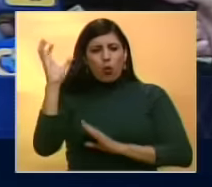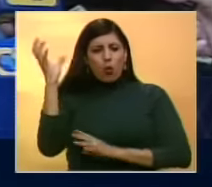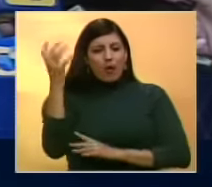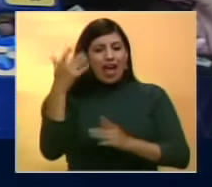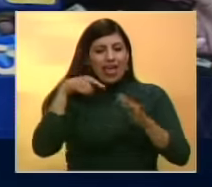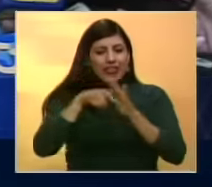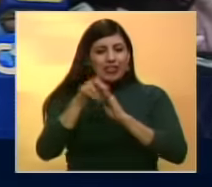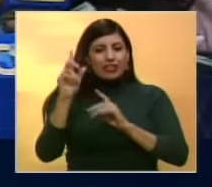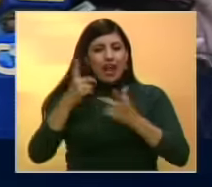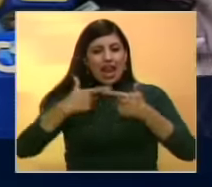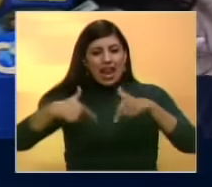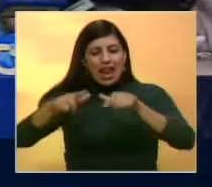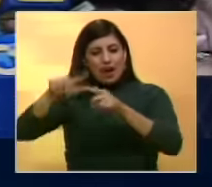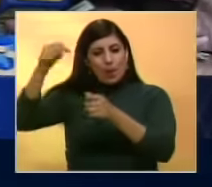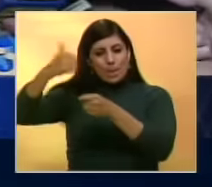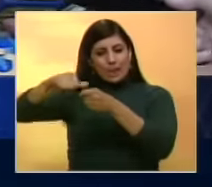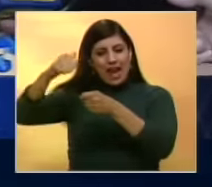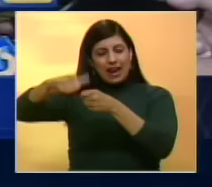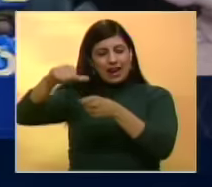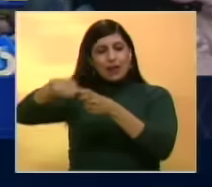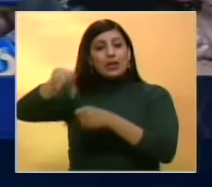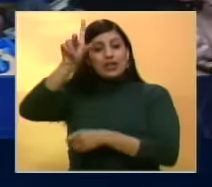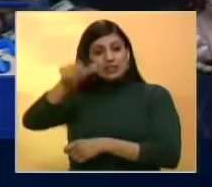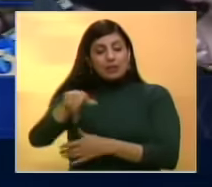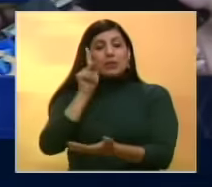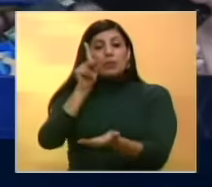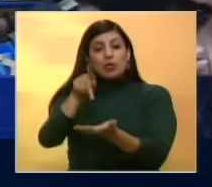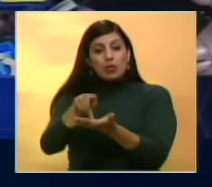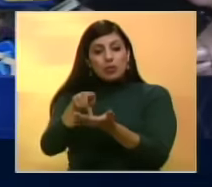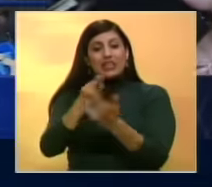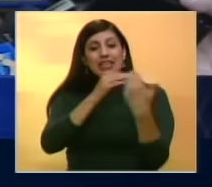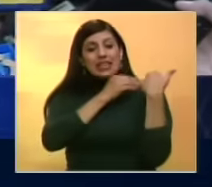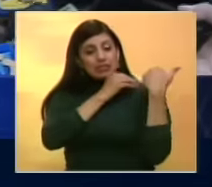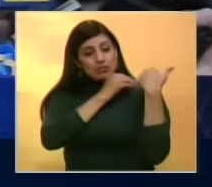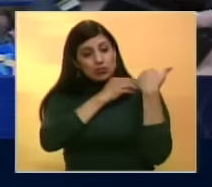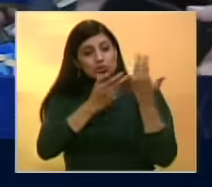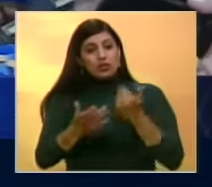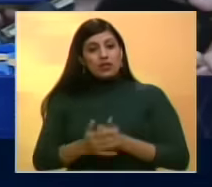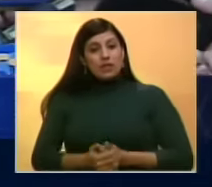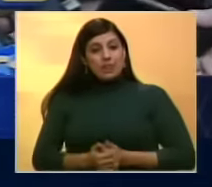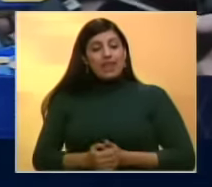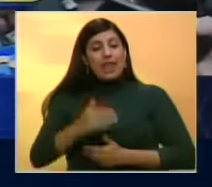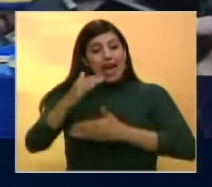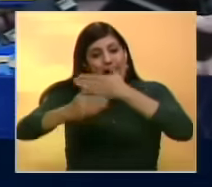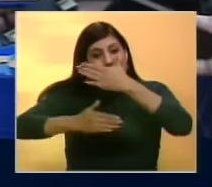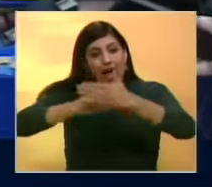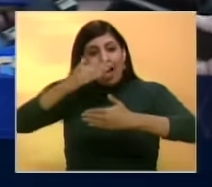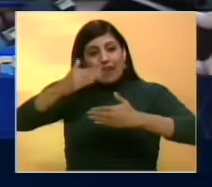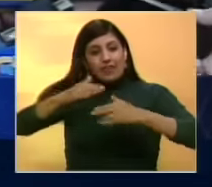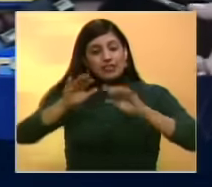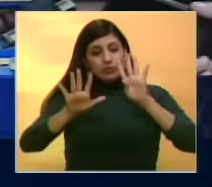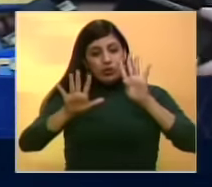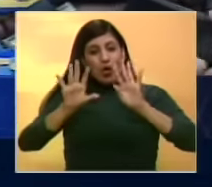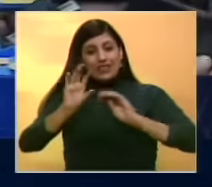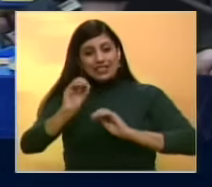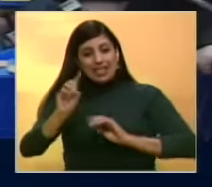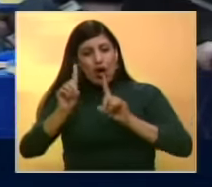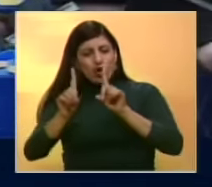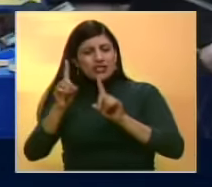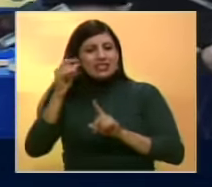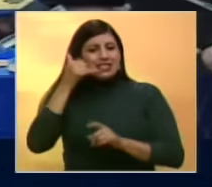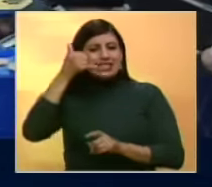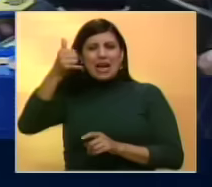lago de Maracaibo La Presencia y el establecimiento de responsabilidades el avance del 9111 como